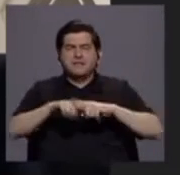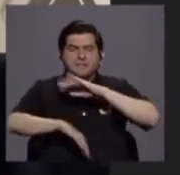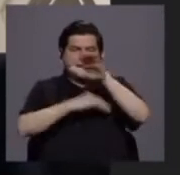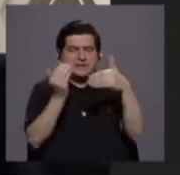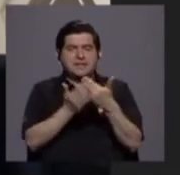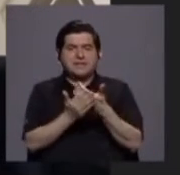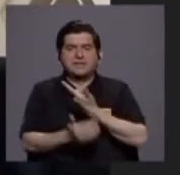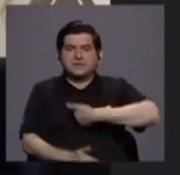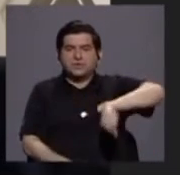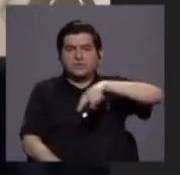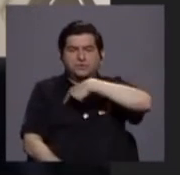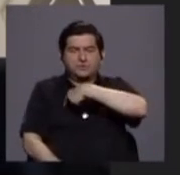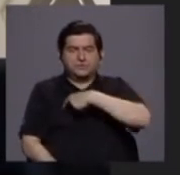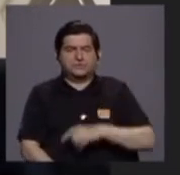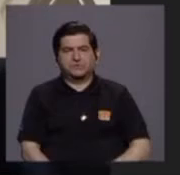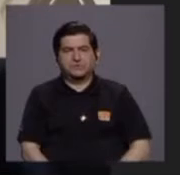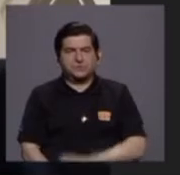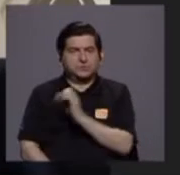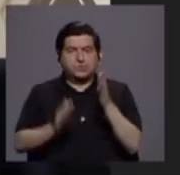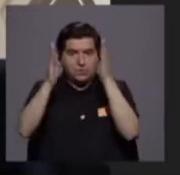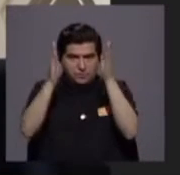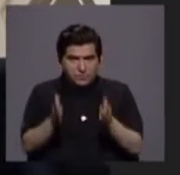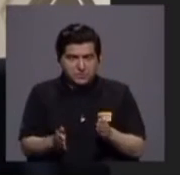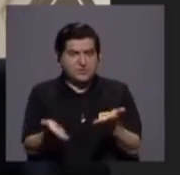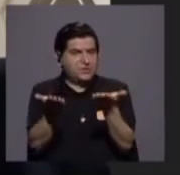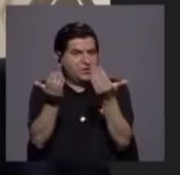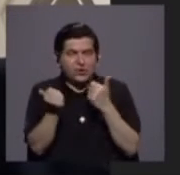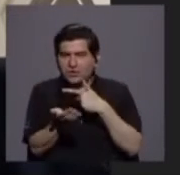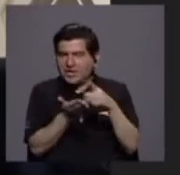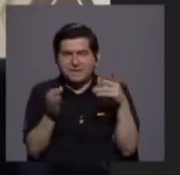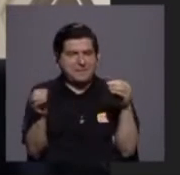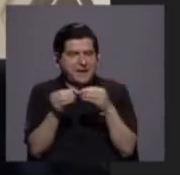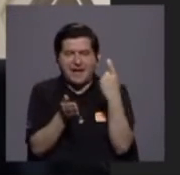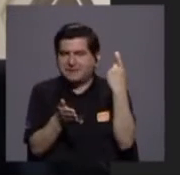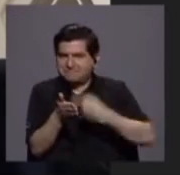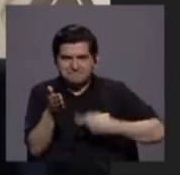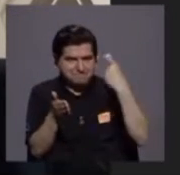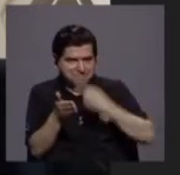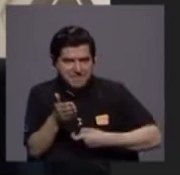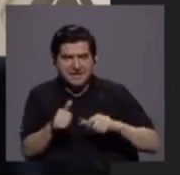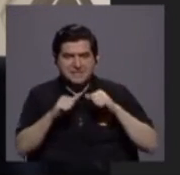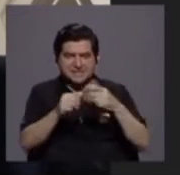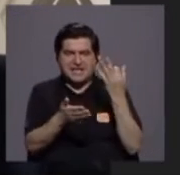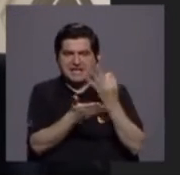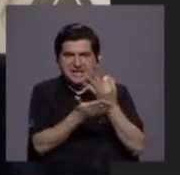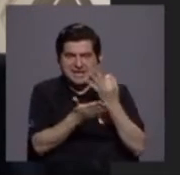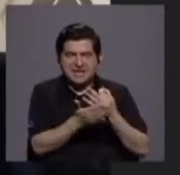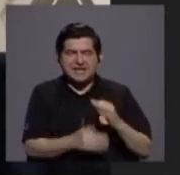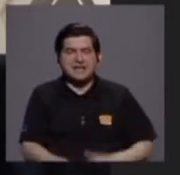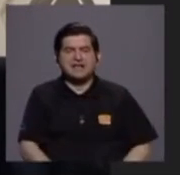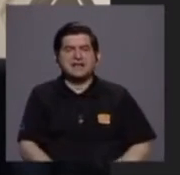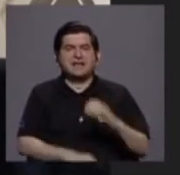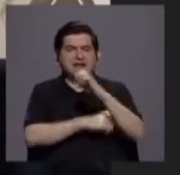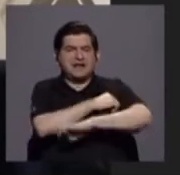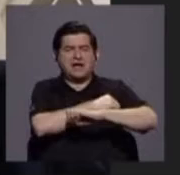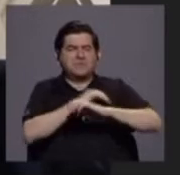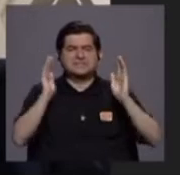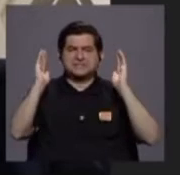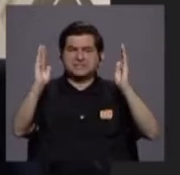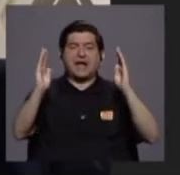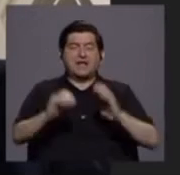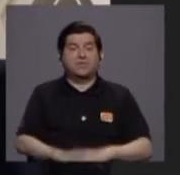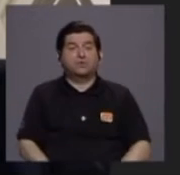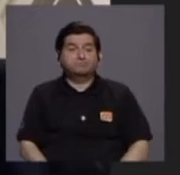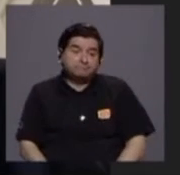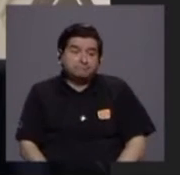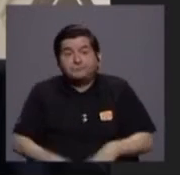los costarricenses. Y si los costarricenses no quieren pagar más impuestos para seguir financiando un Estado muy grande, bueno,